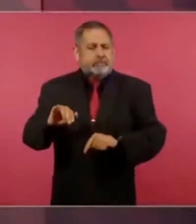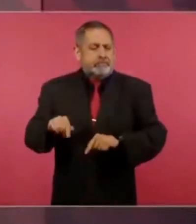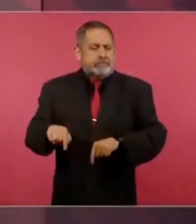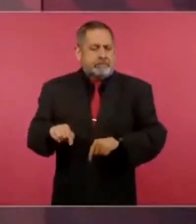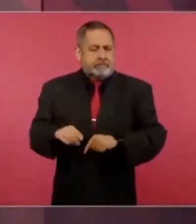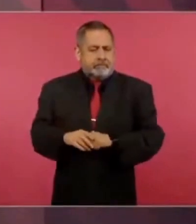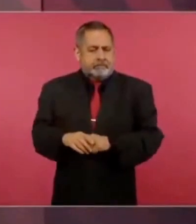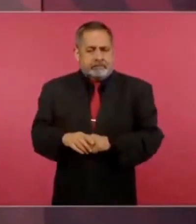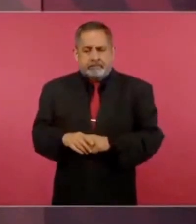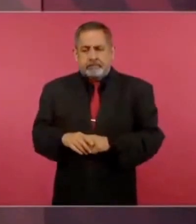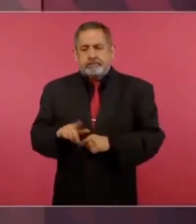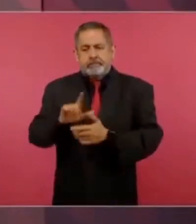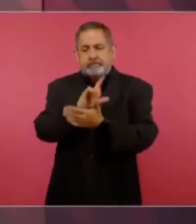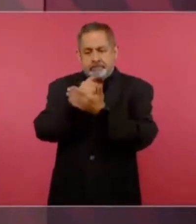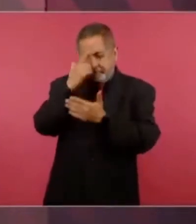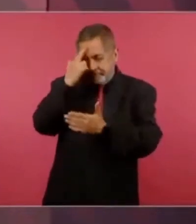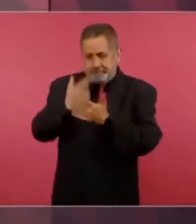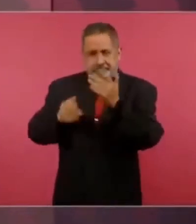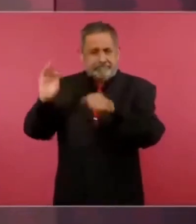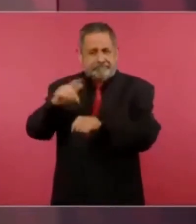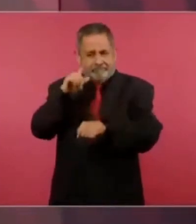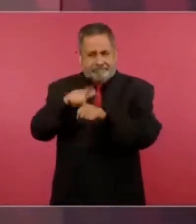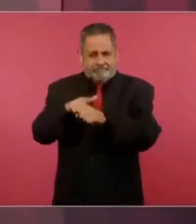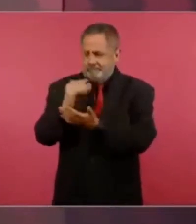y delitos del orden federal menos.